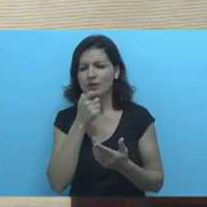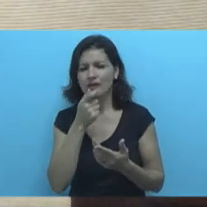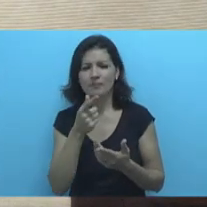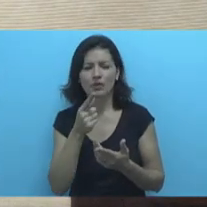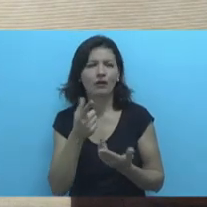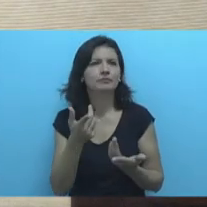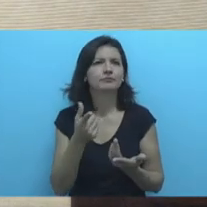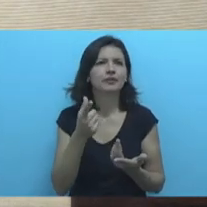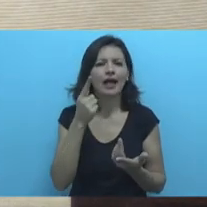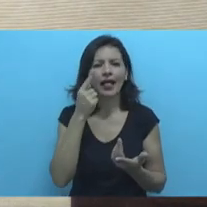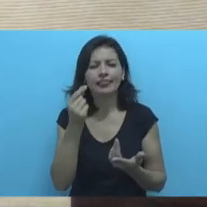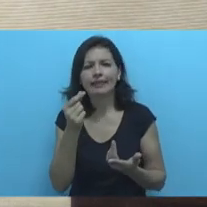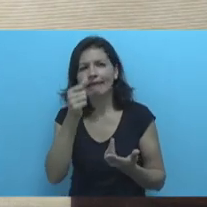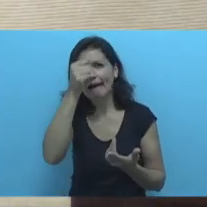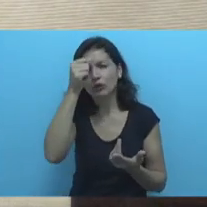domingo y decía, ¿estás para un café?